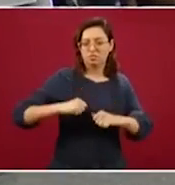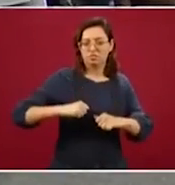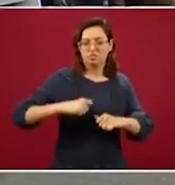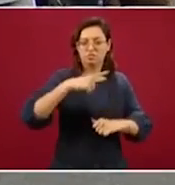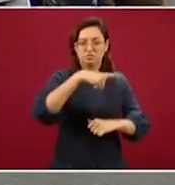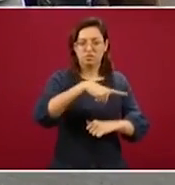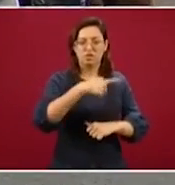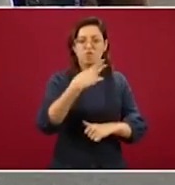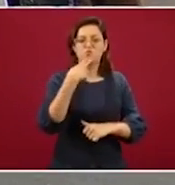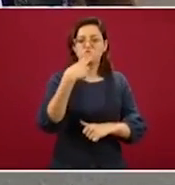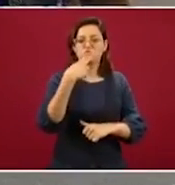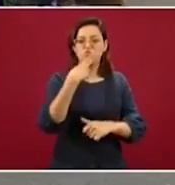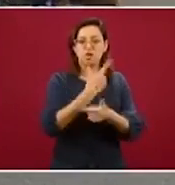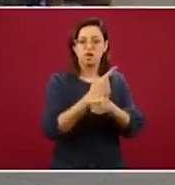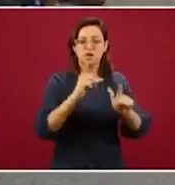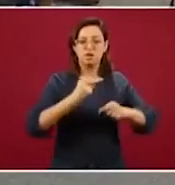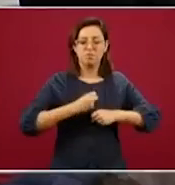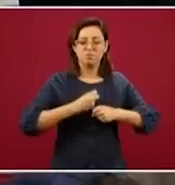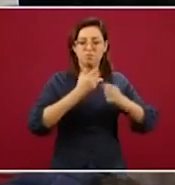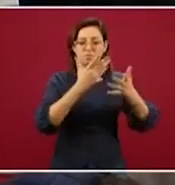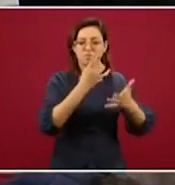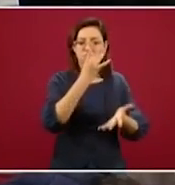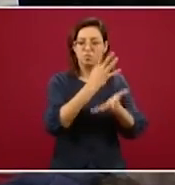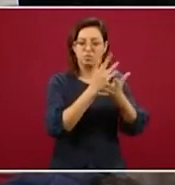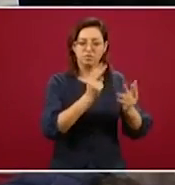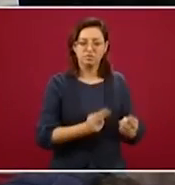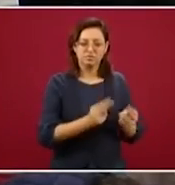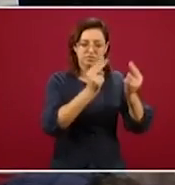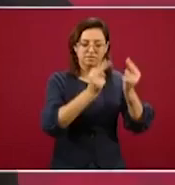libertad como negocio,